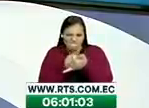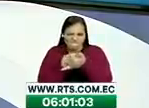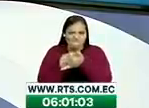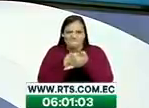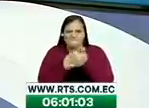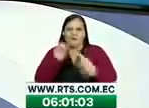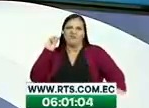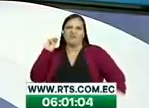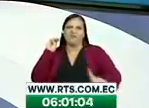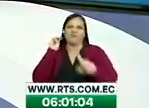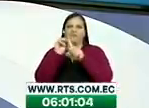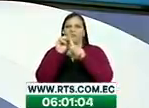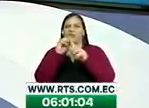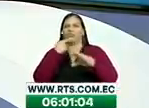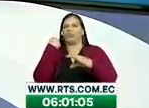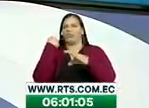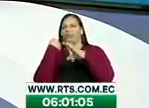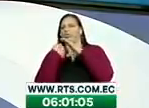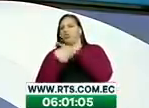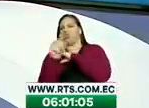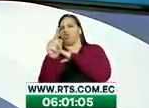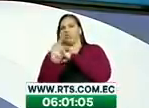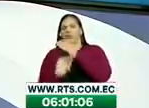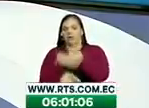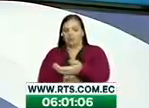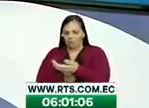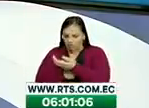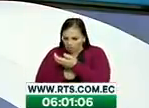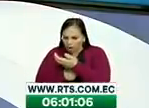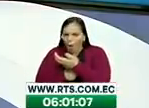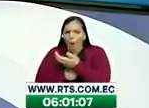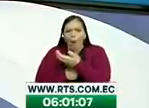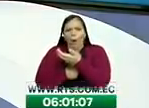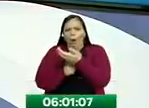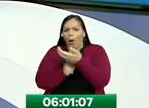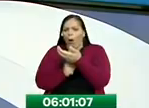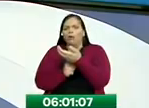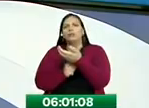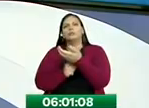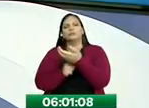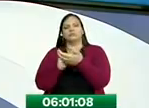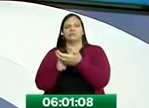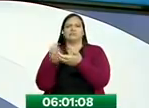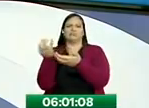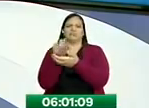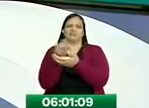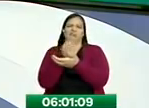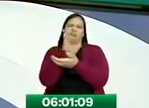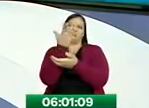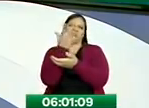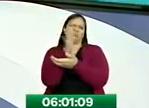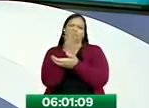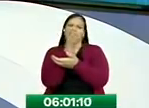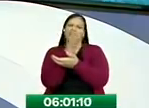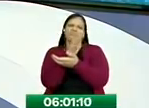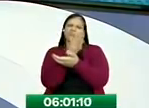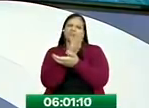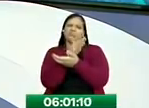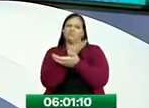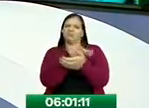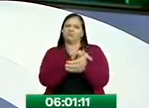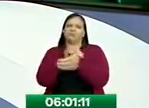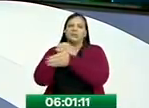se está transfiriendo, que está pasando de cadena, familia y muchas situaciones que se dan. Lo que sí es, vale la